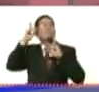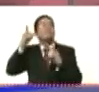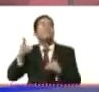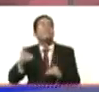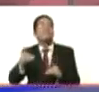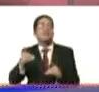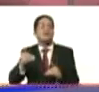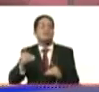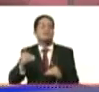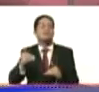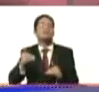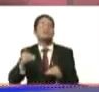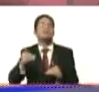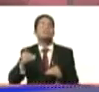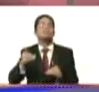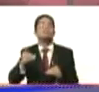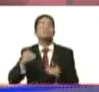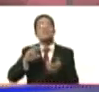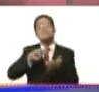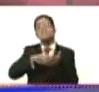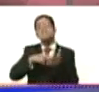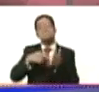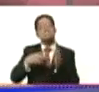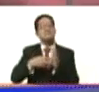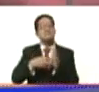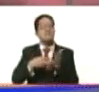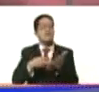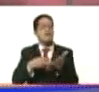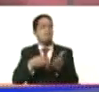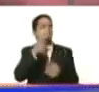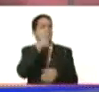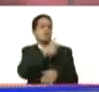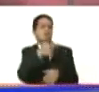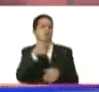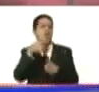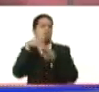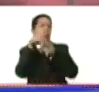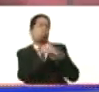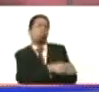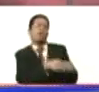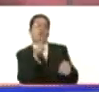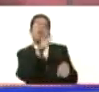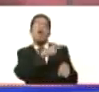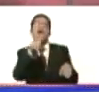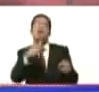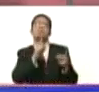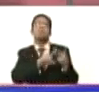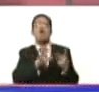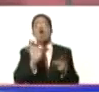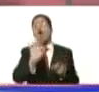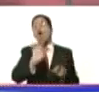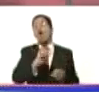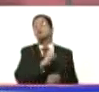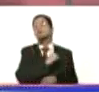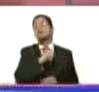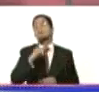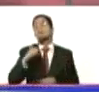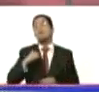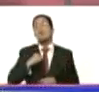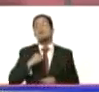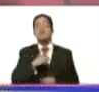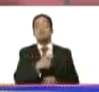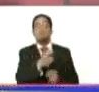entender que sus intentos por anular la soberanía popular y la independencia seguirán